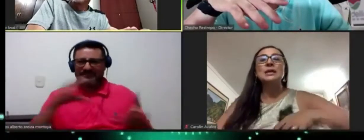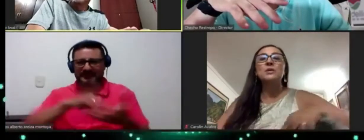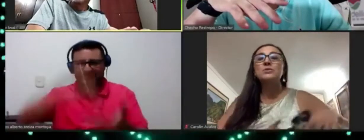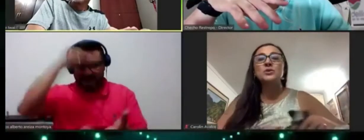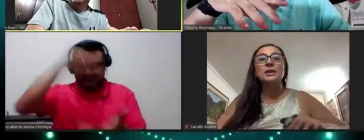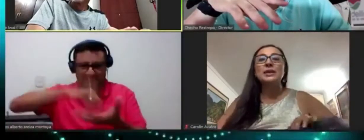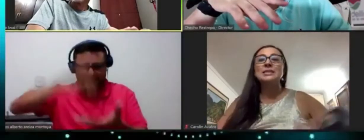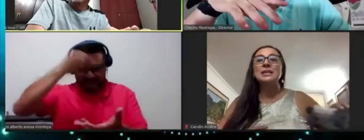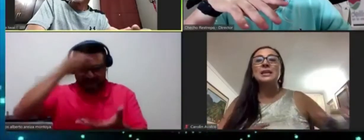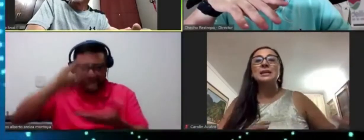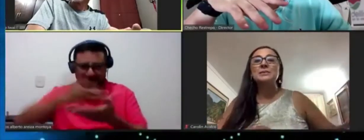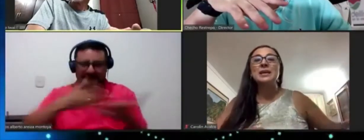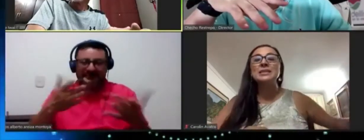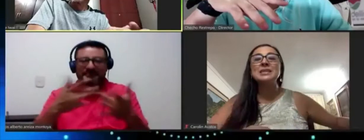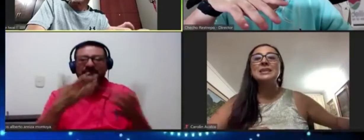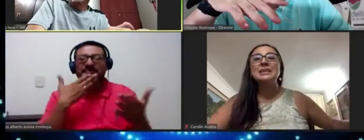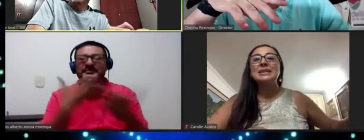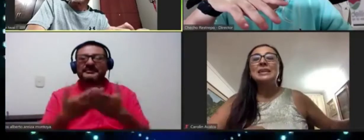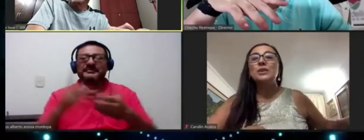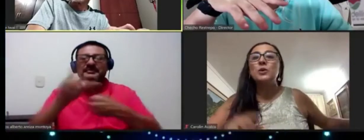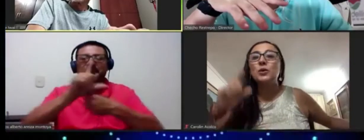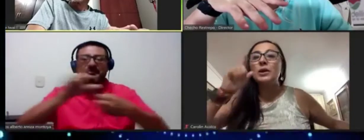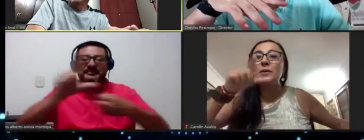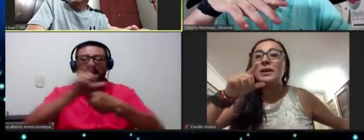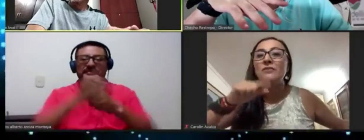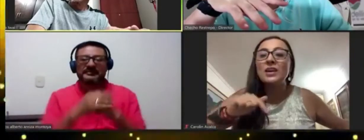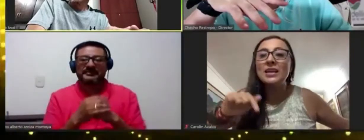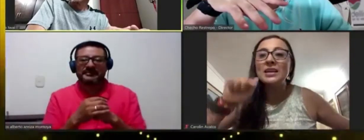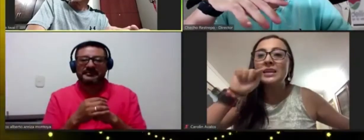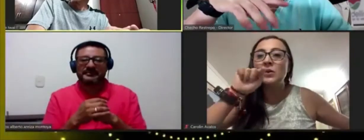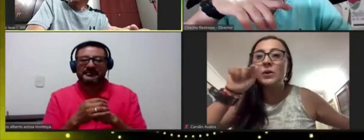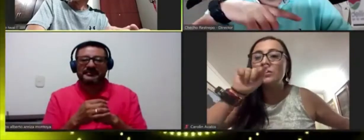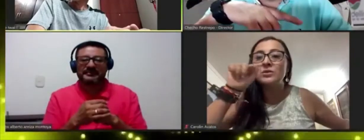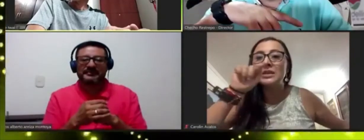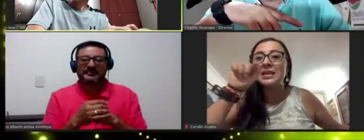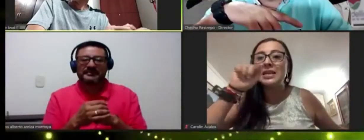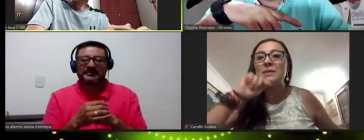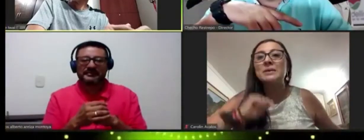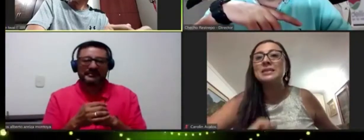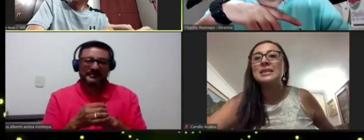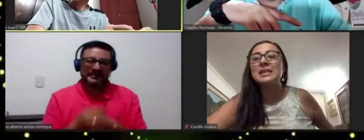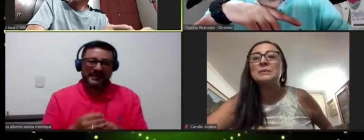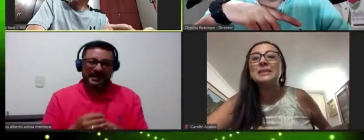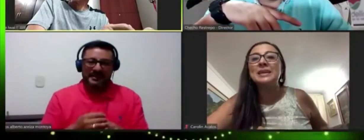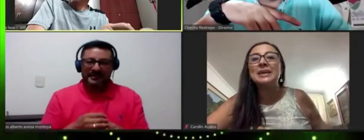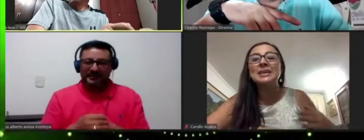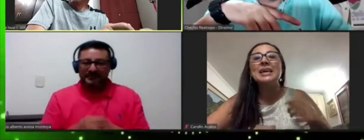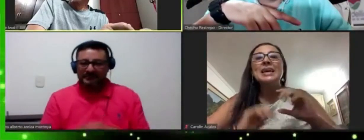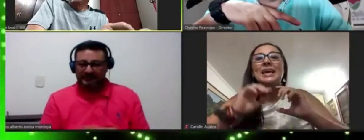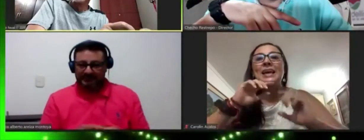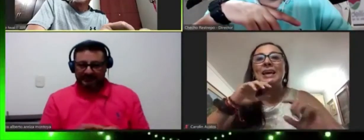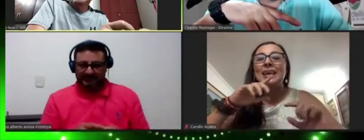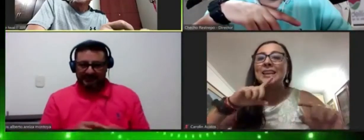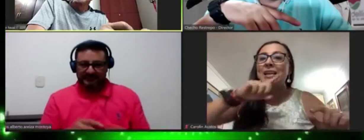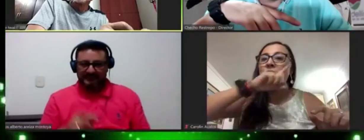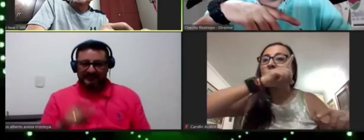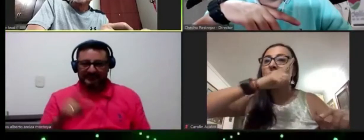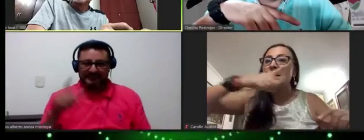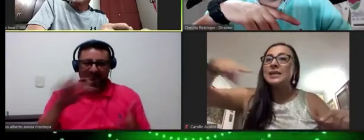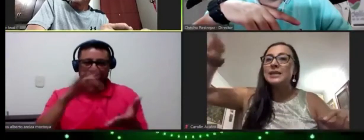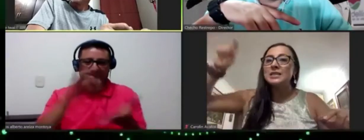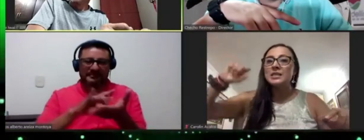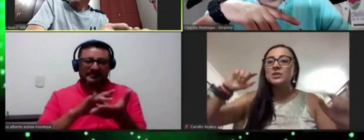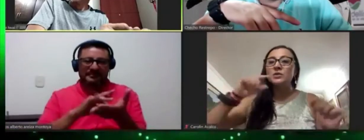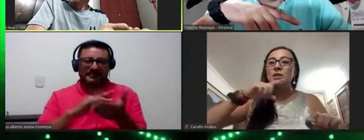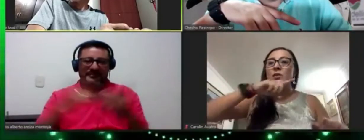lo aprendí con ustedes. Tengo mucho que agradecerle a la gimnasia. El logo de BFI, que lo ven ustedes ahí aparecer en la mitad, tiene como una